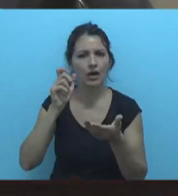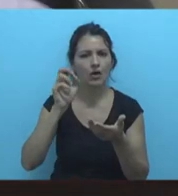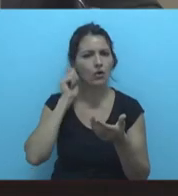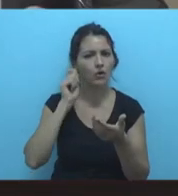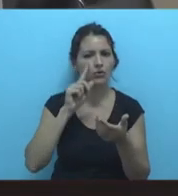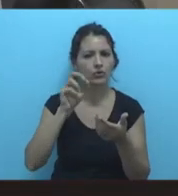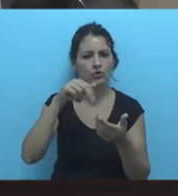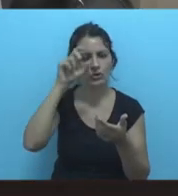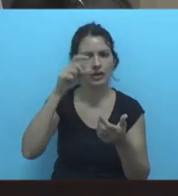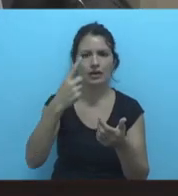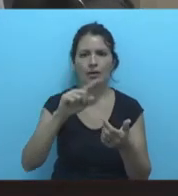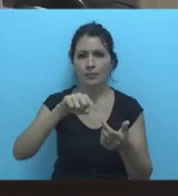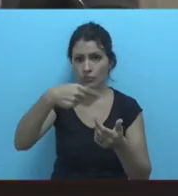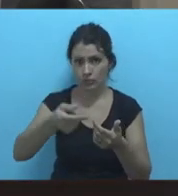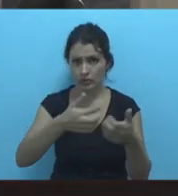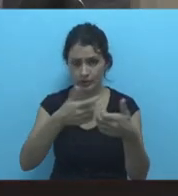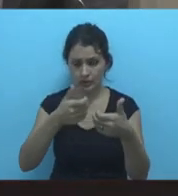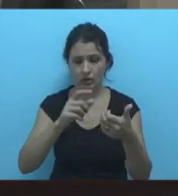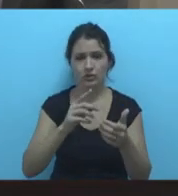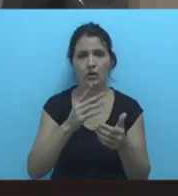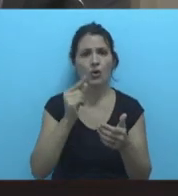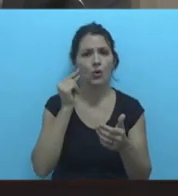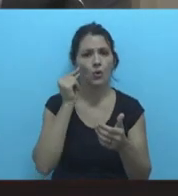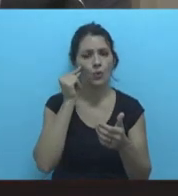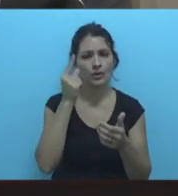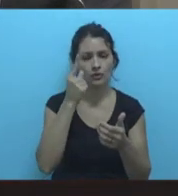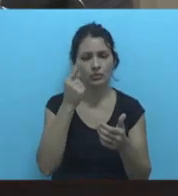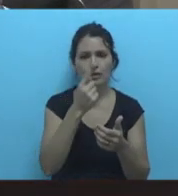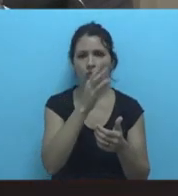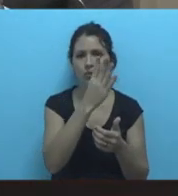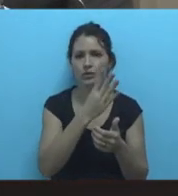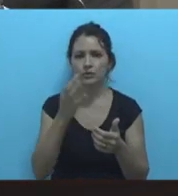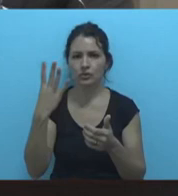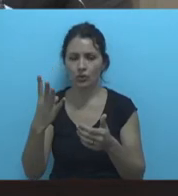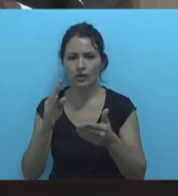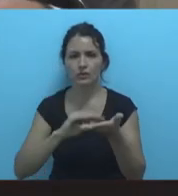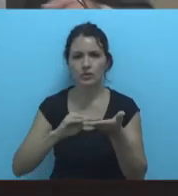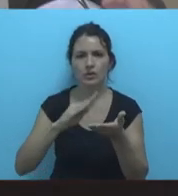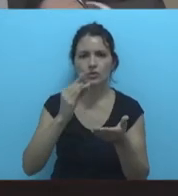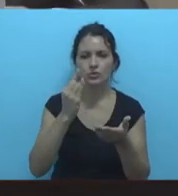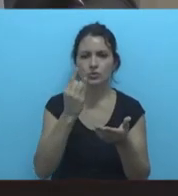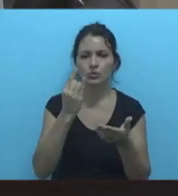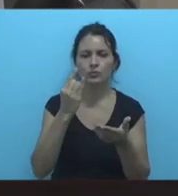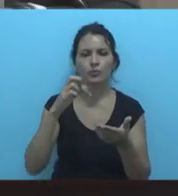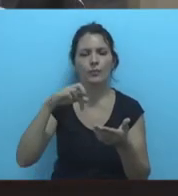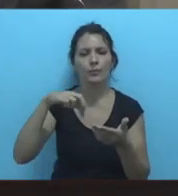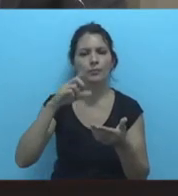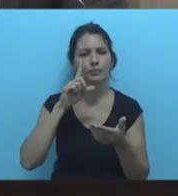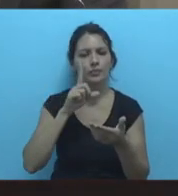para una sesión. Expediente 41.404, diputado Chumpitaz, preferencia para una